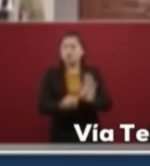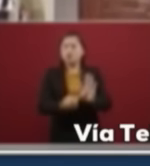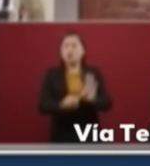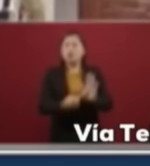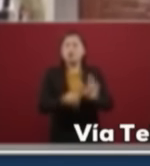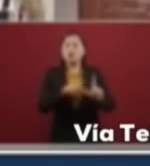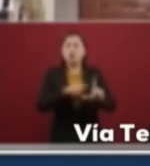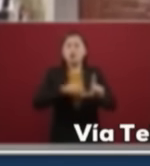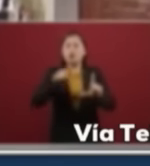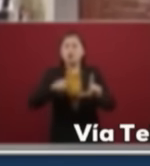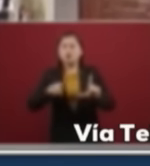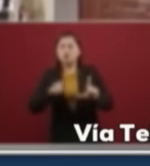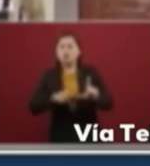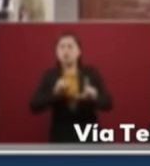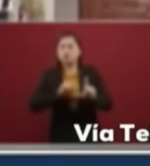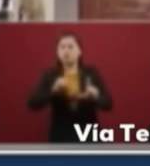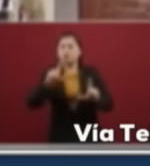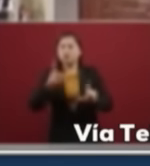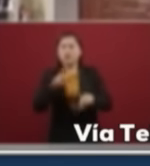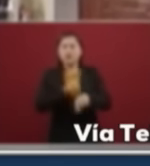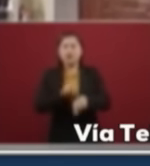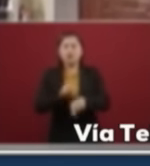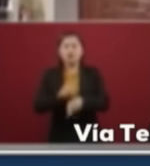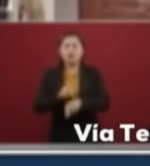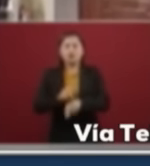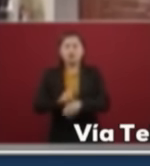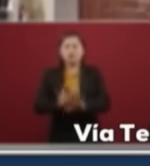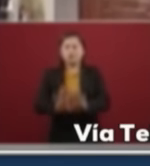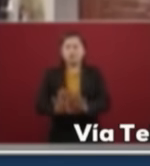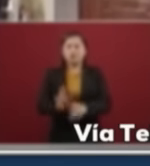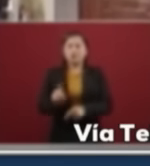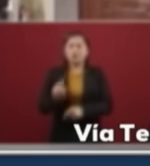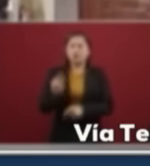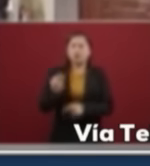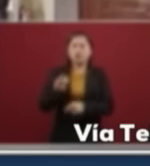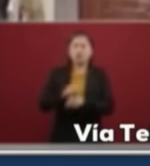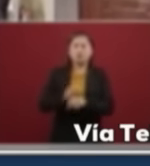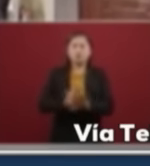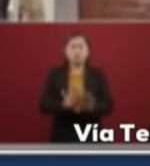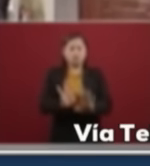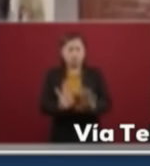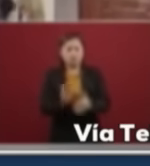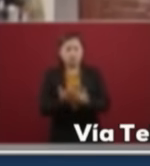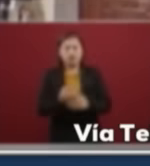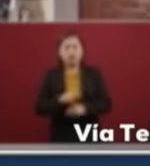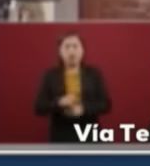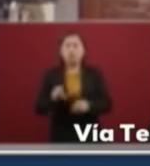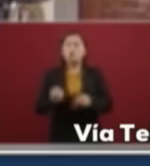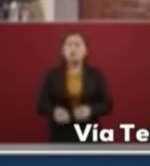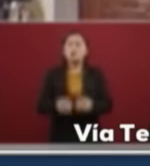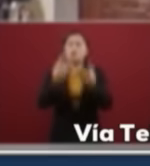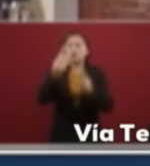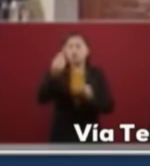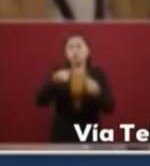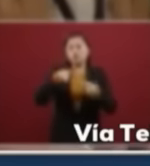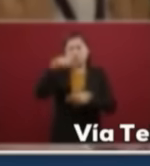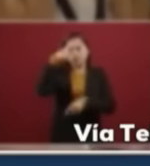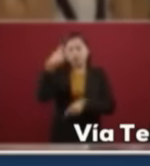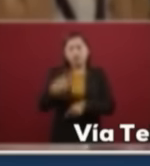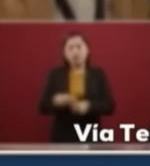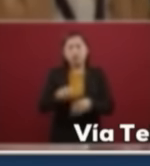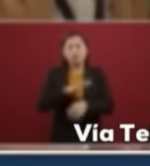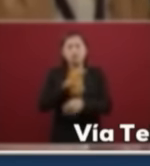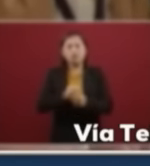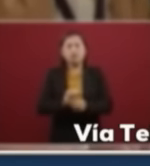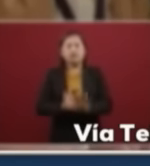que el límite es eso, no hacer más de dos preguntas. No puedes hacer... Tienes que esperar a que él con